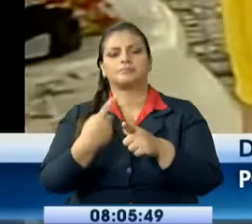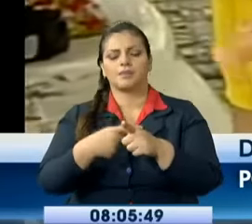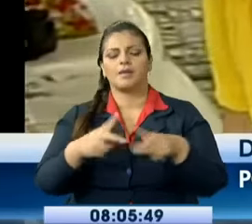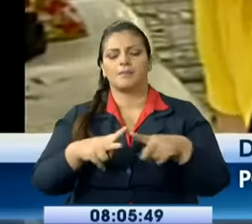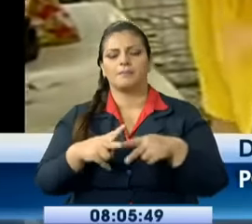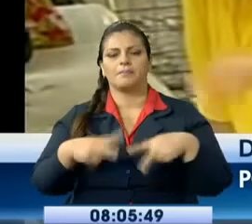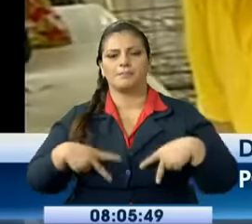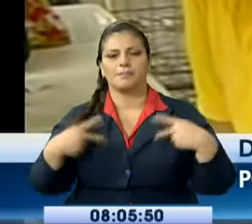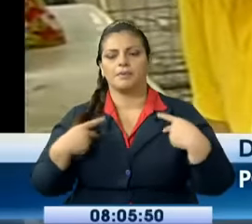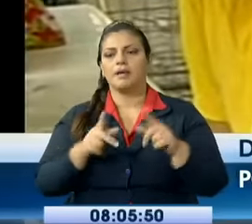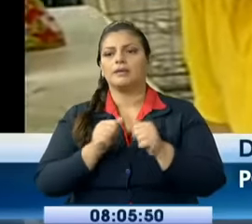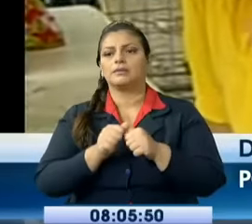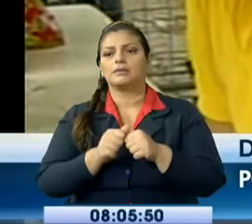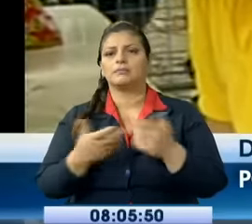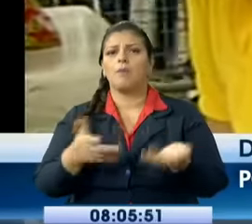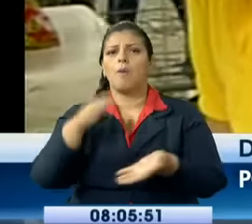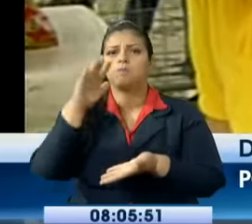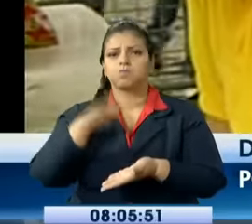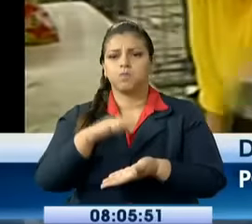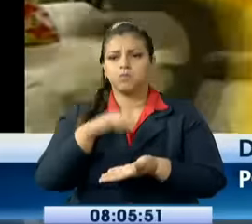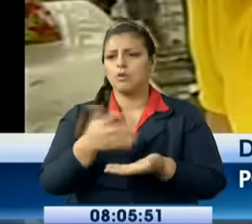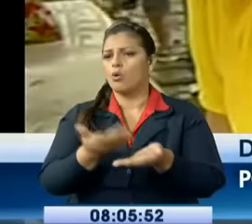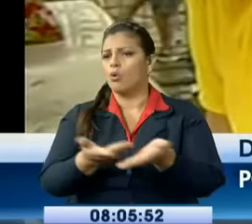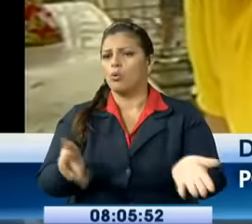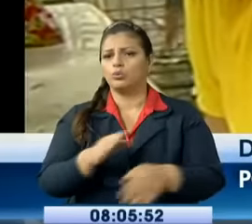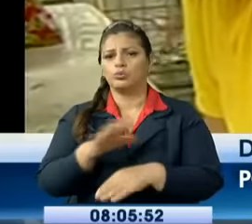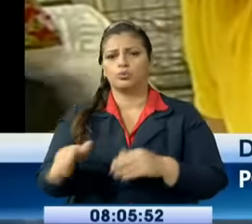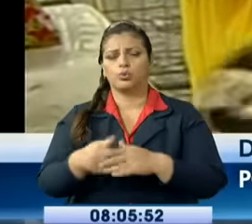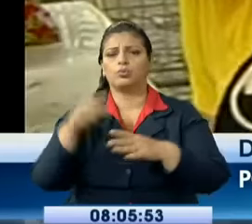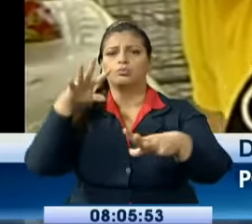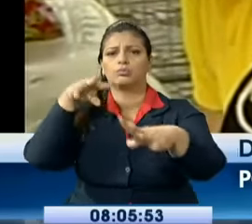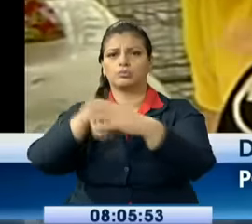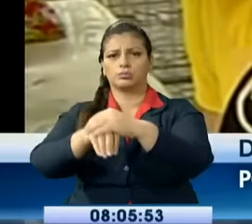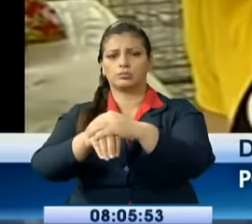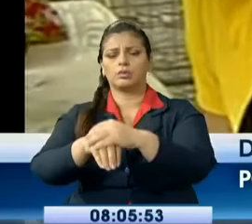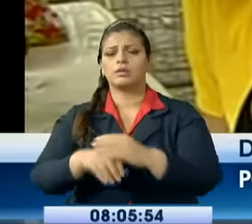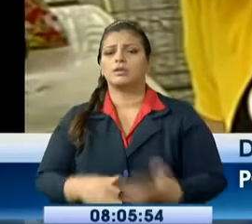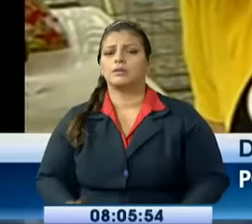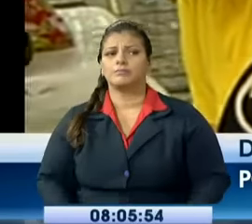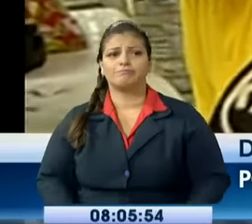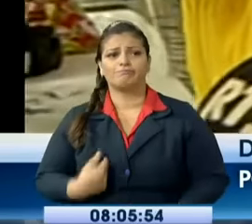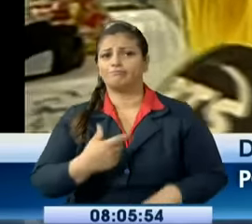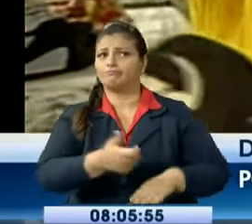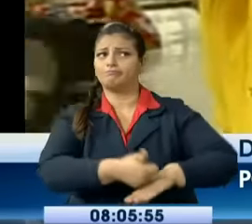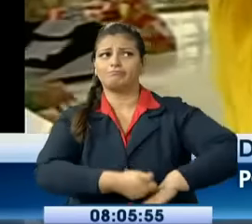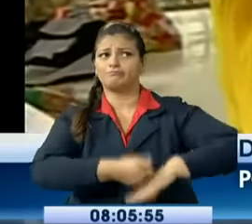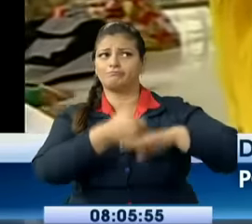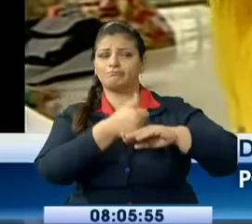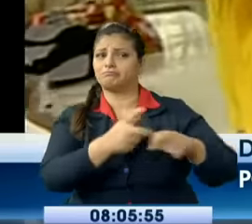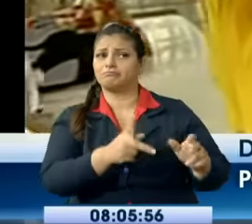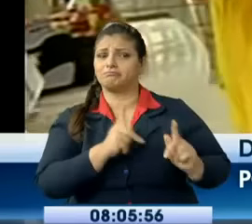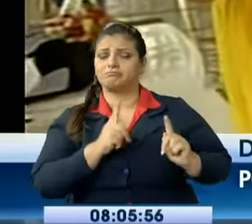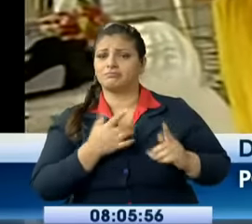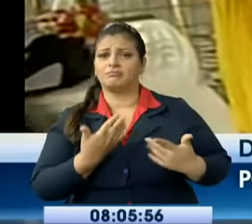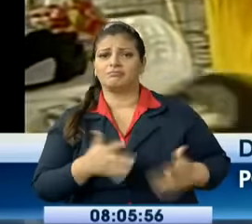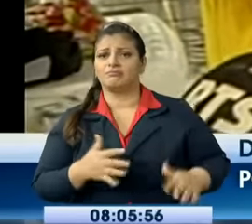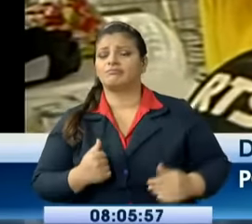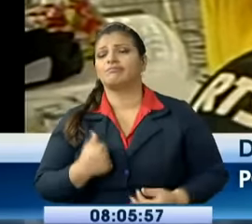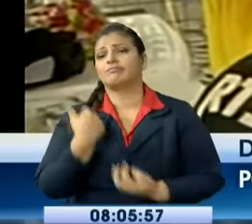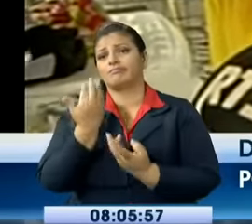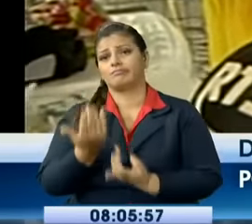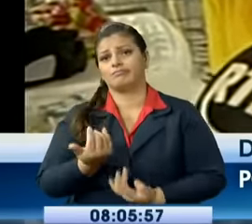todo, lo que es colchones, todos se han quedado y no hemos podido sacar nada. ¿De momento no han logrado ingresar? No, porque no nos han dado permiso. ¿Qué se espera? ¿Cuándo aspiran ustedes a